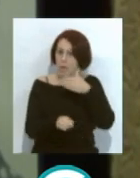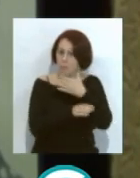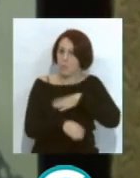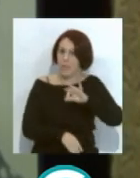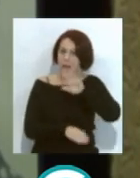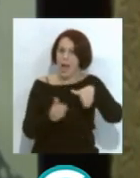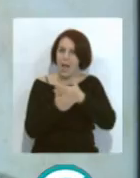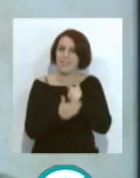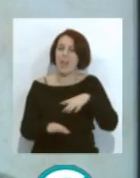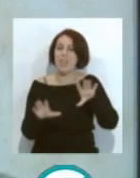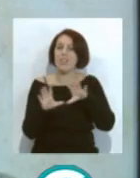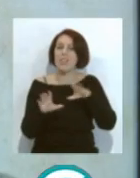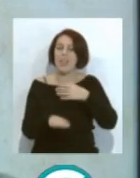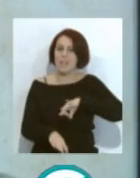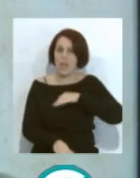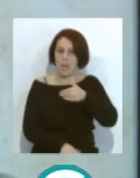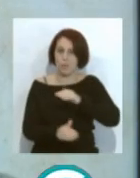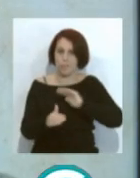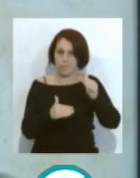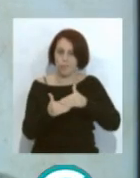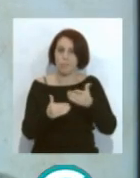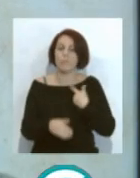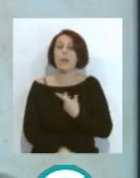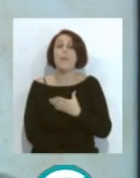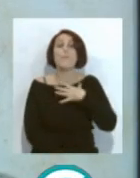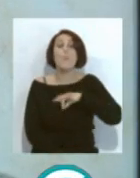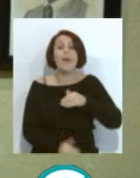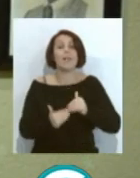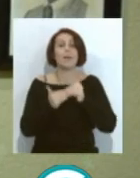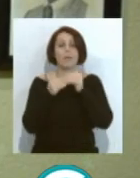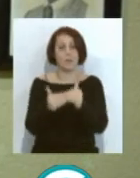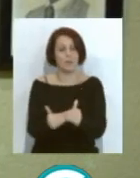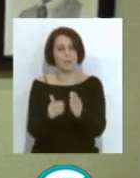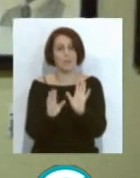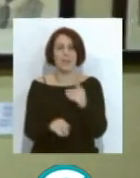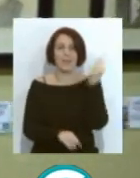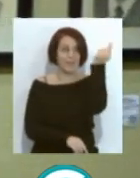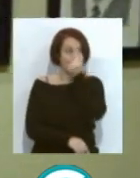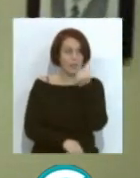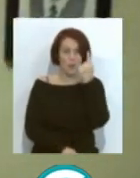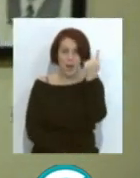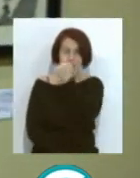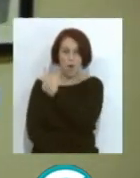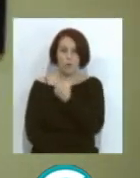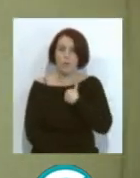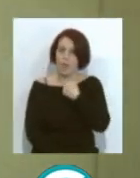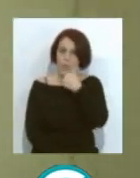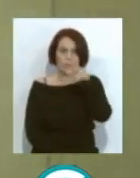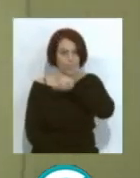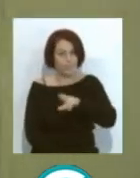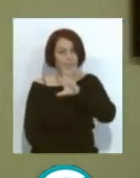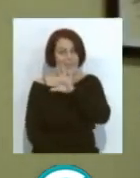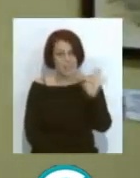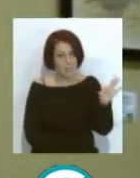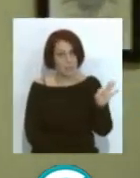el próximo 10 de enero, aunque no se descarta que pueda prorrogarse. Cada retrato, insistimos, un total de medio centenar, cuenta